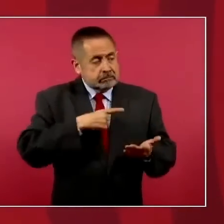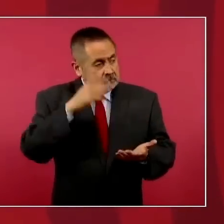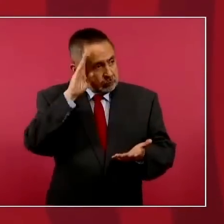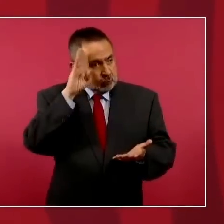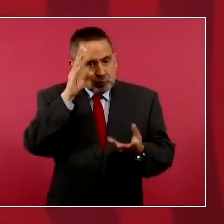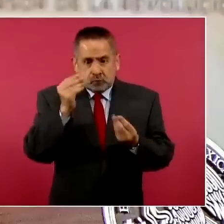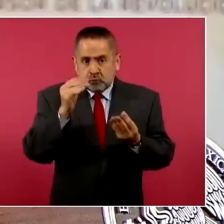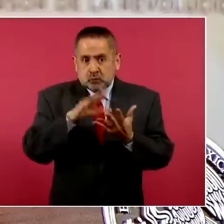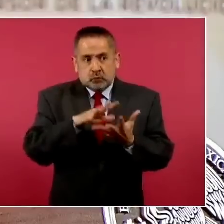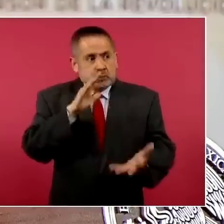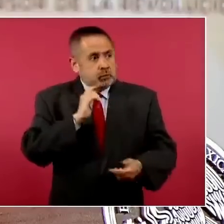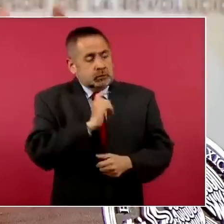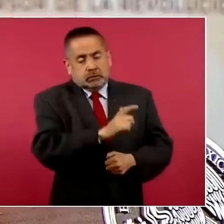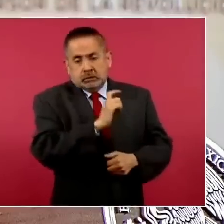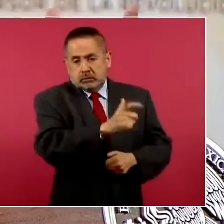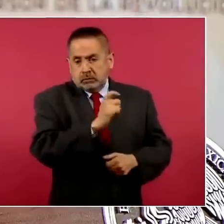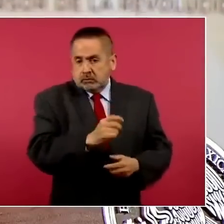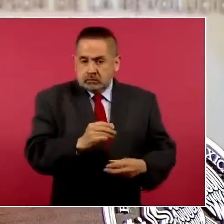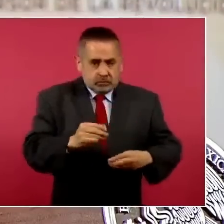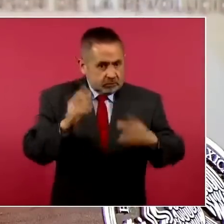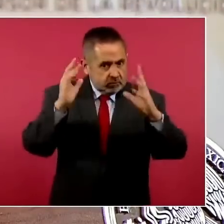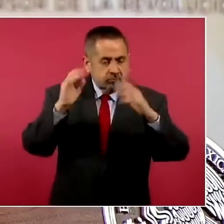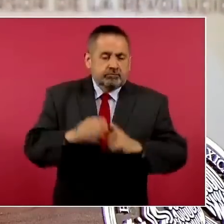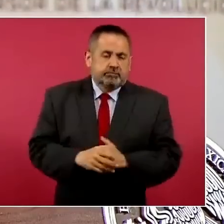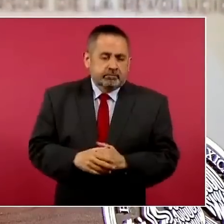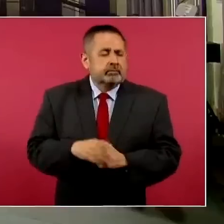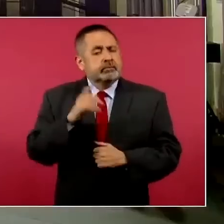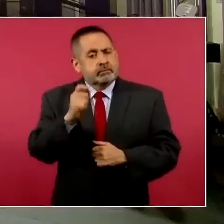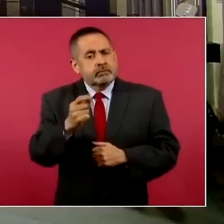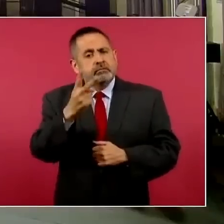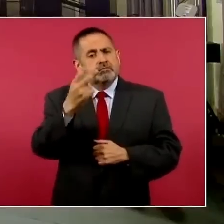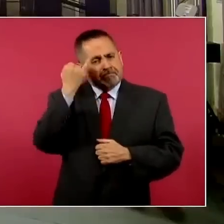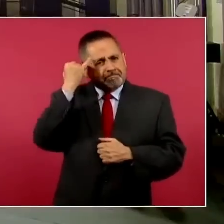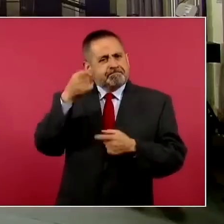onerosa. Entonces, son dos proyectos